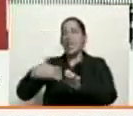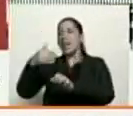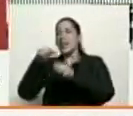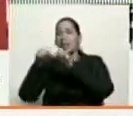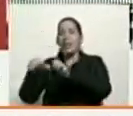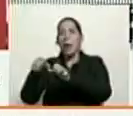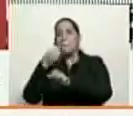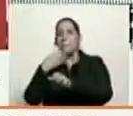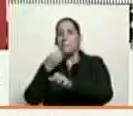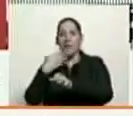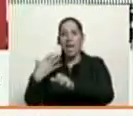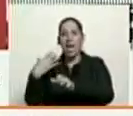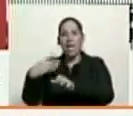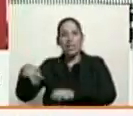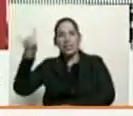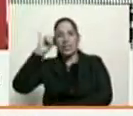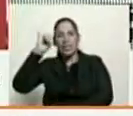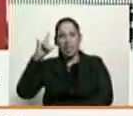diablo.